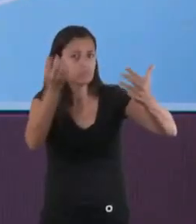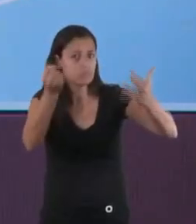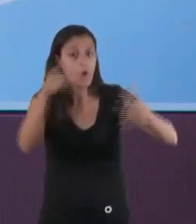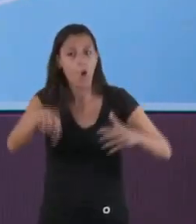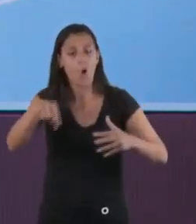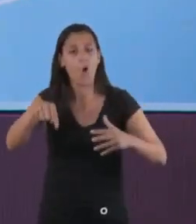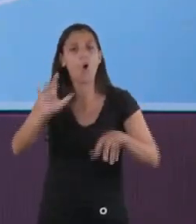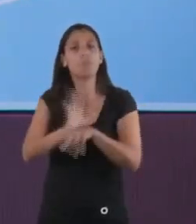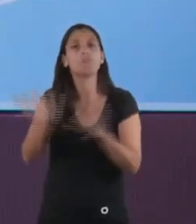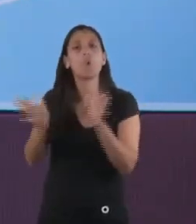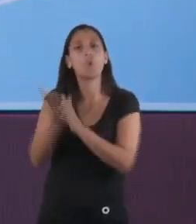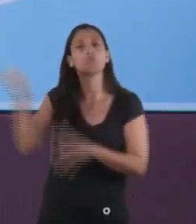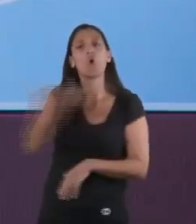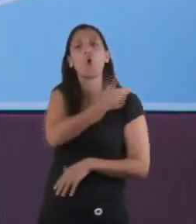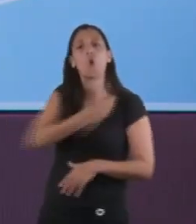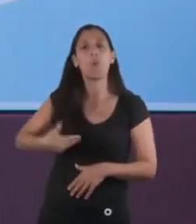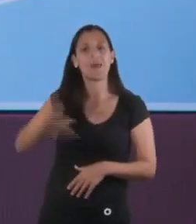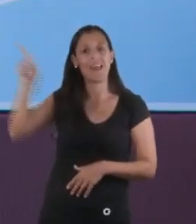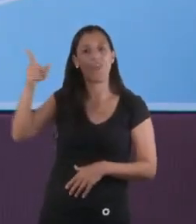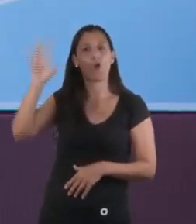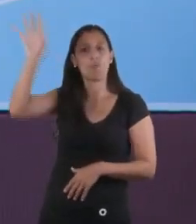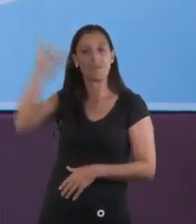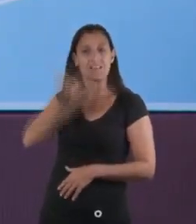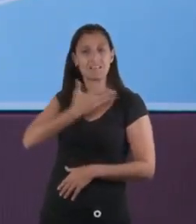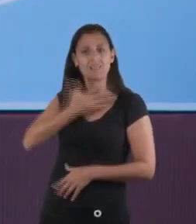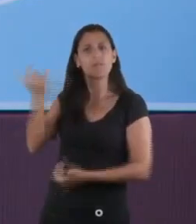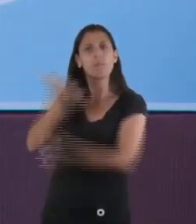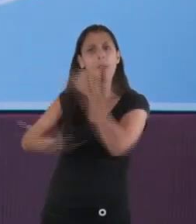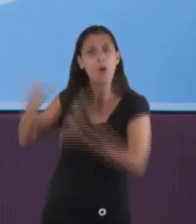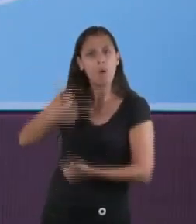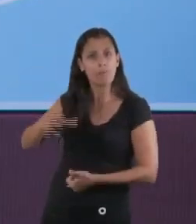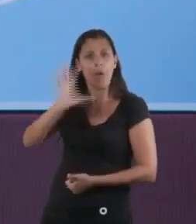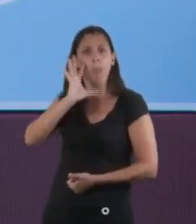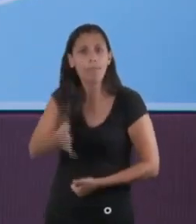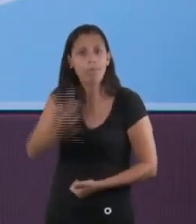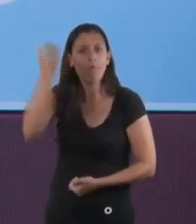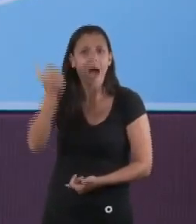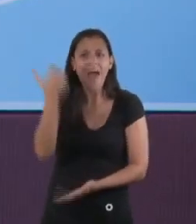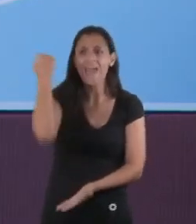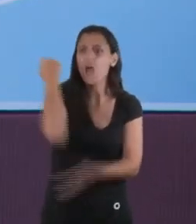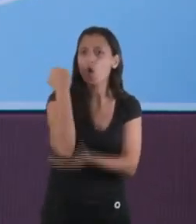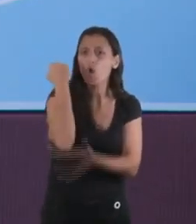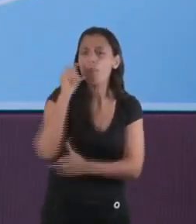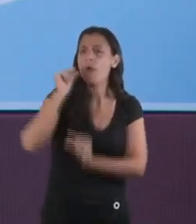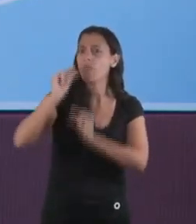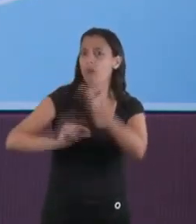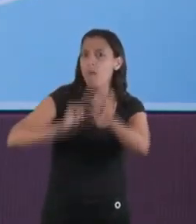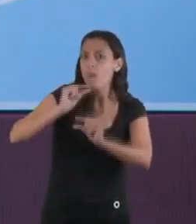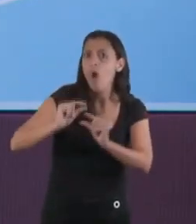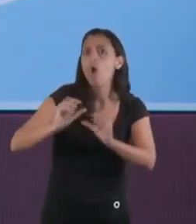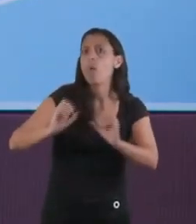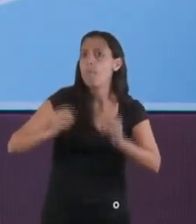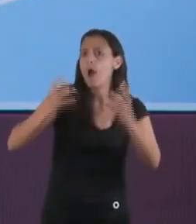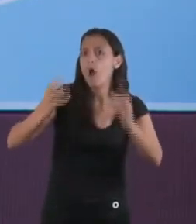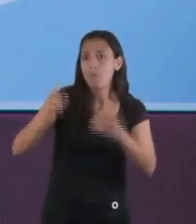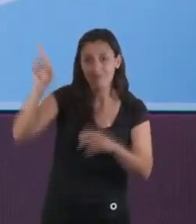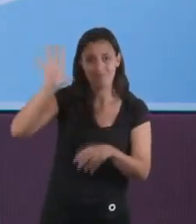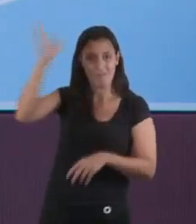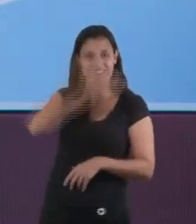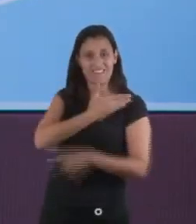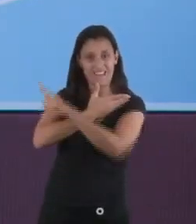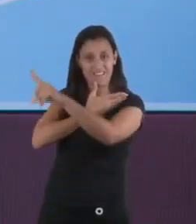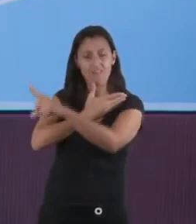utilizadas mediante entrega directa de alimentos a las familias o el fortalecimiento de comedores u otras instituciones que lleven adelante una